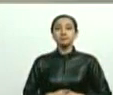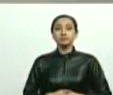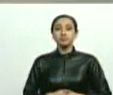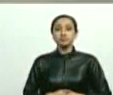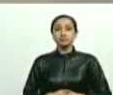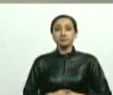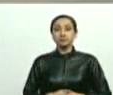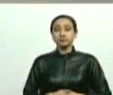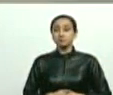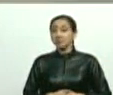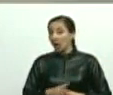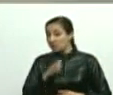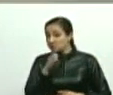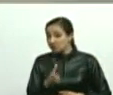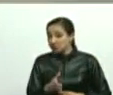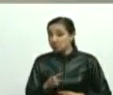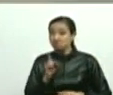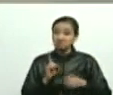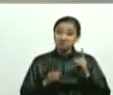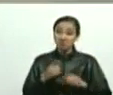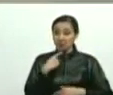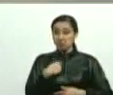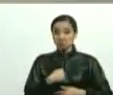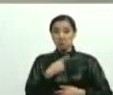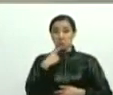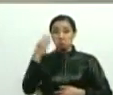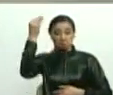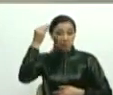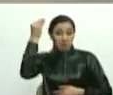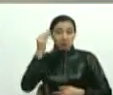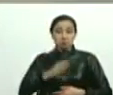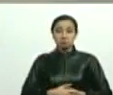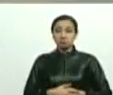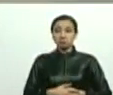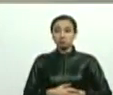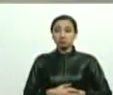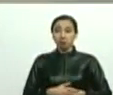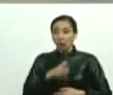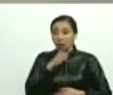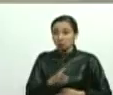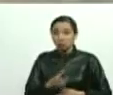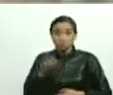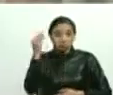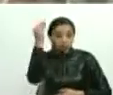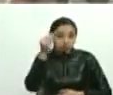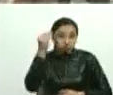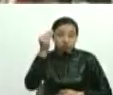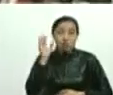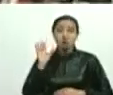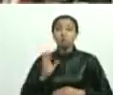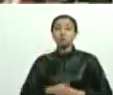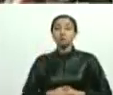Nada bueno será, digo yo. Por nada bueno será.